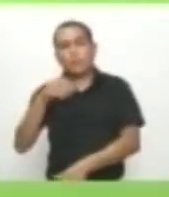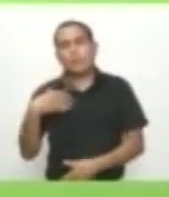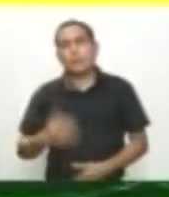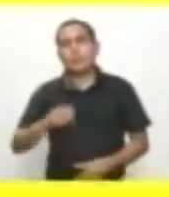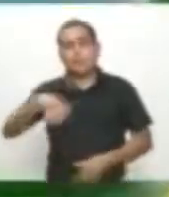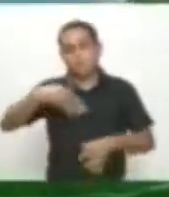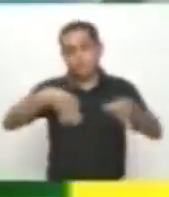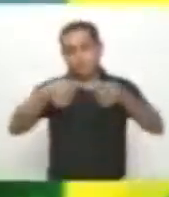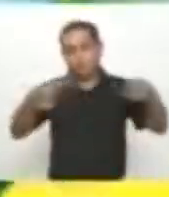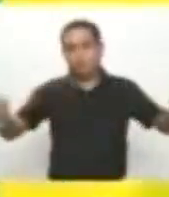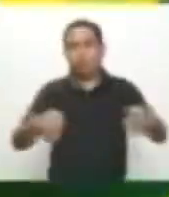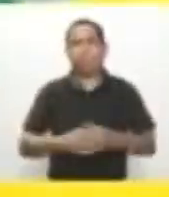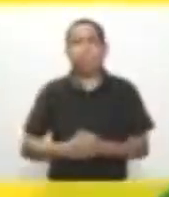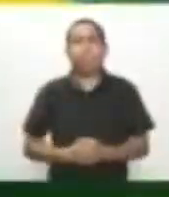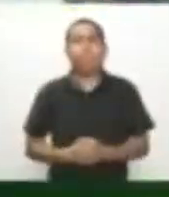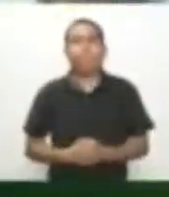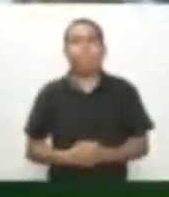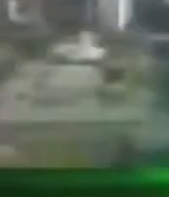emisión.